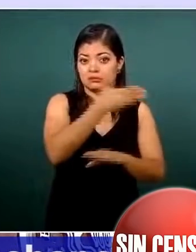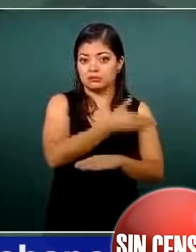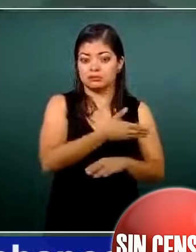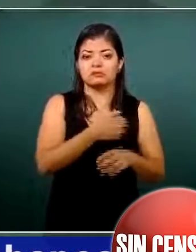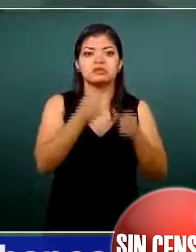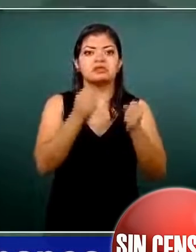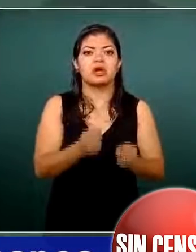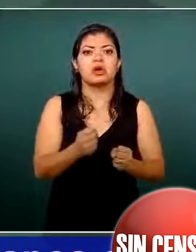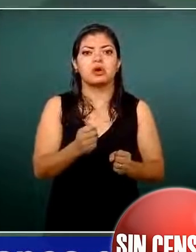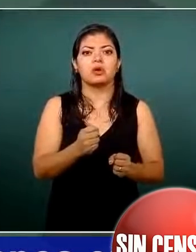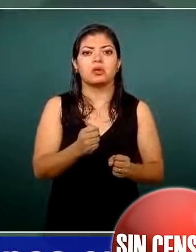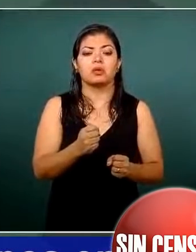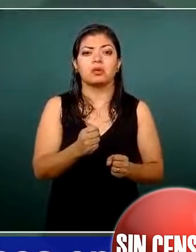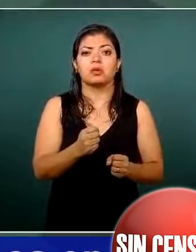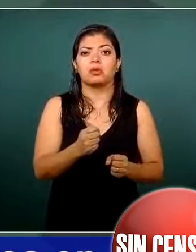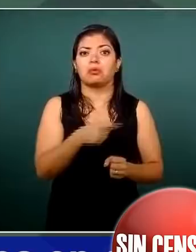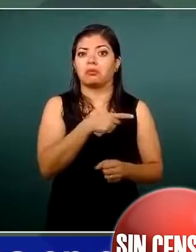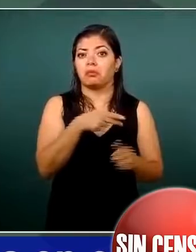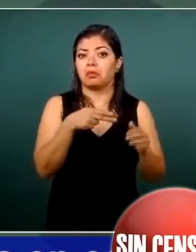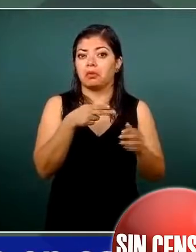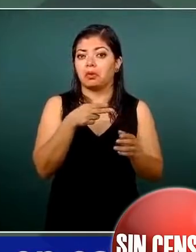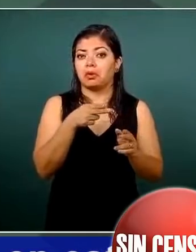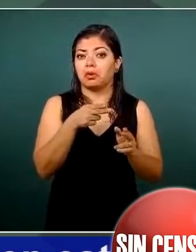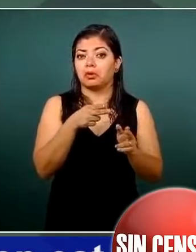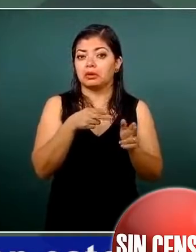el tren pues